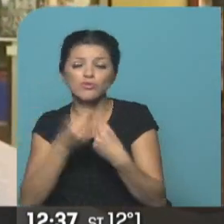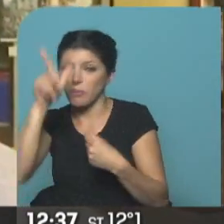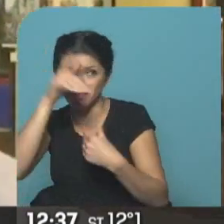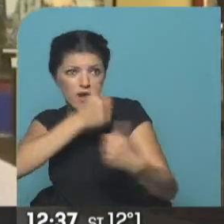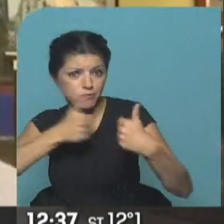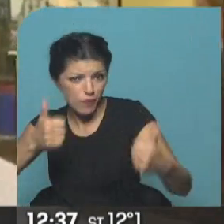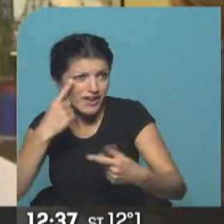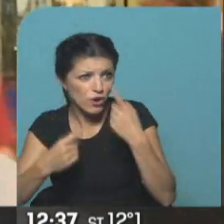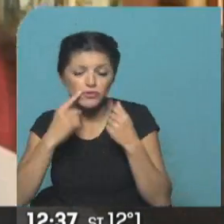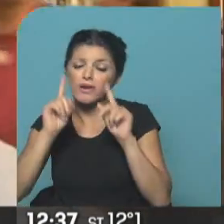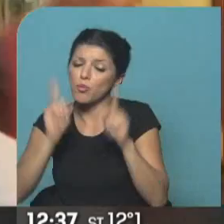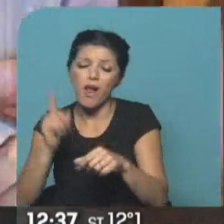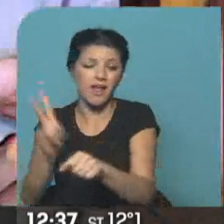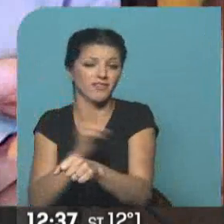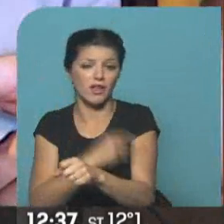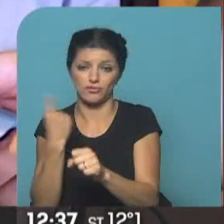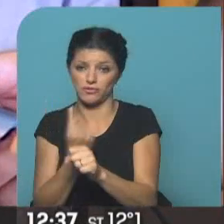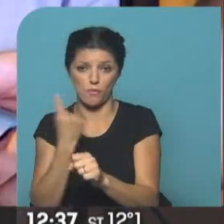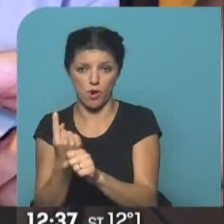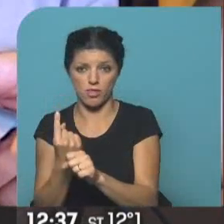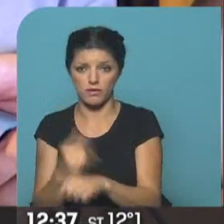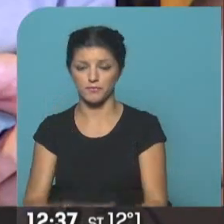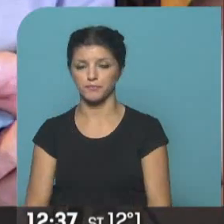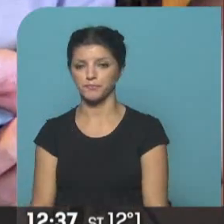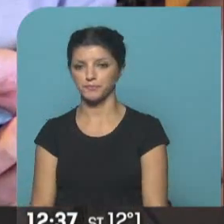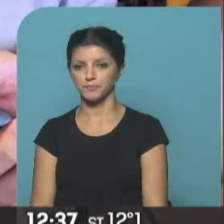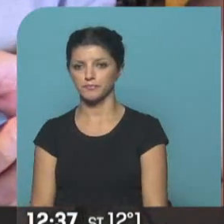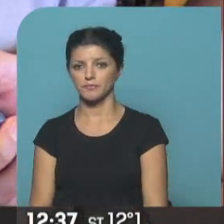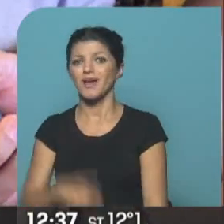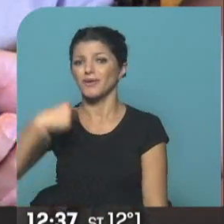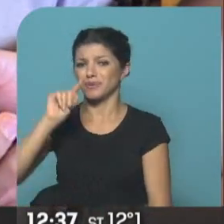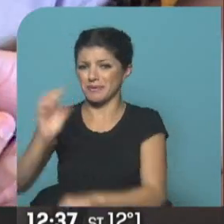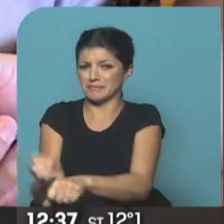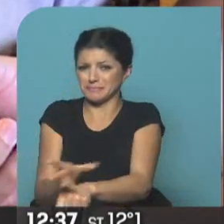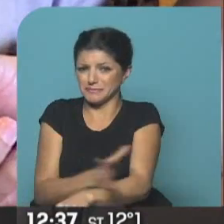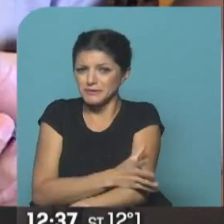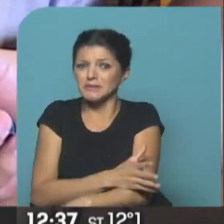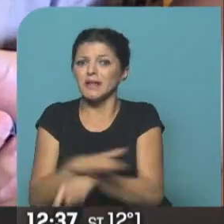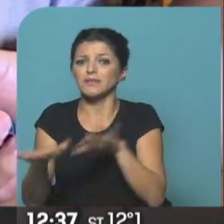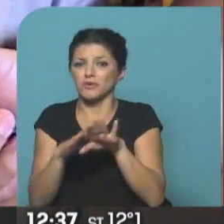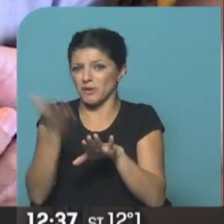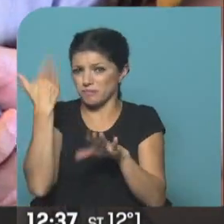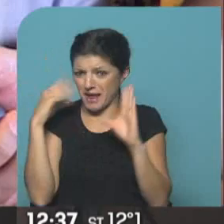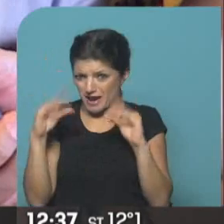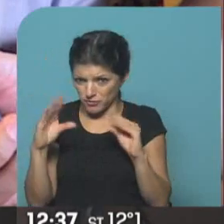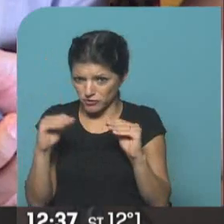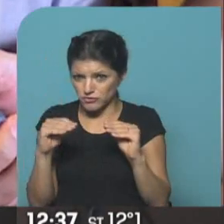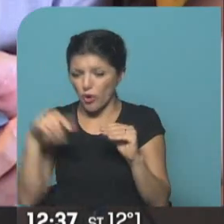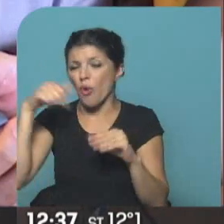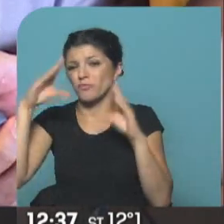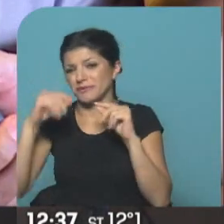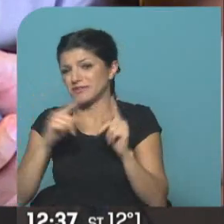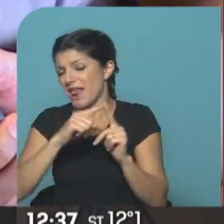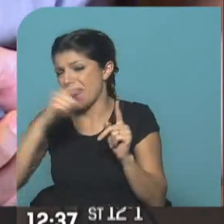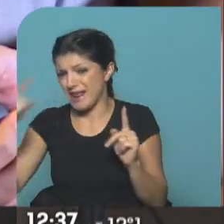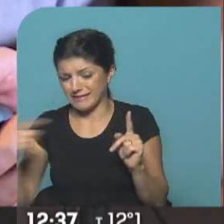muchos controles es inevitable. En el municipio de Cambrils estamos consternados por la situación que hemos vivido esta noche. Está siendo una noche muy larga